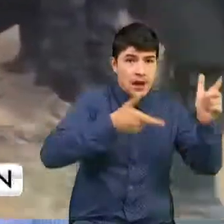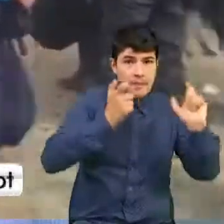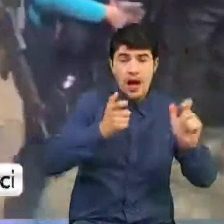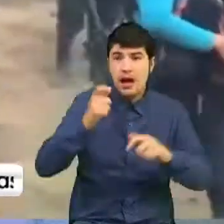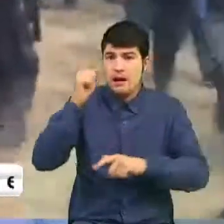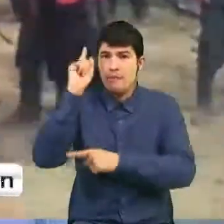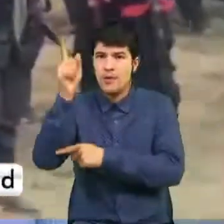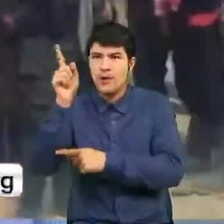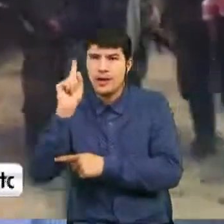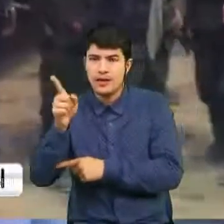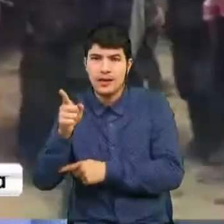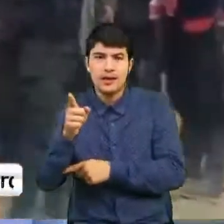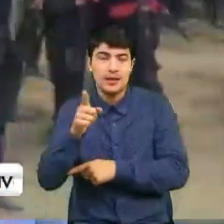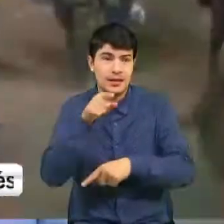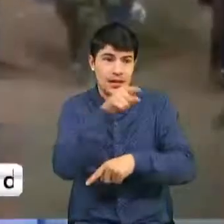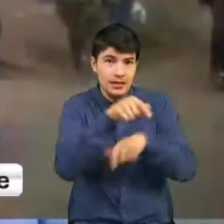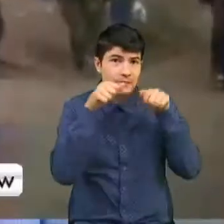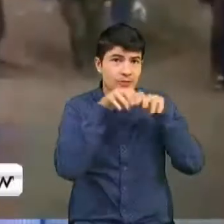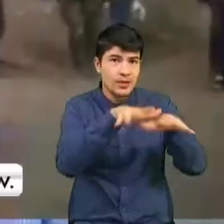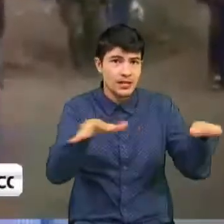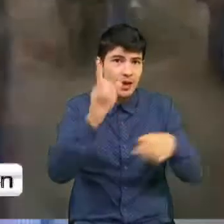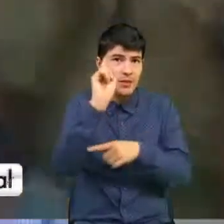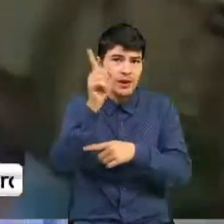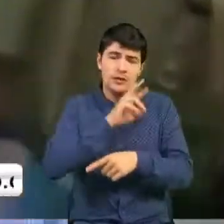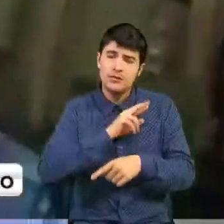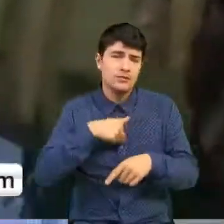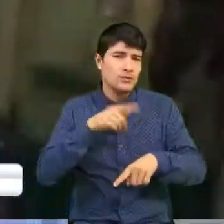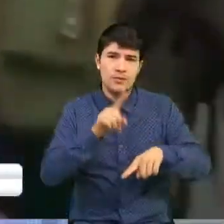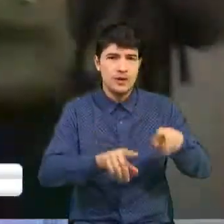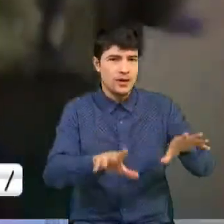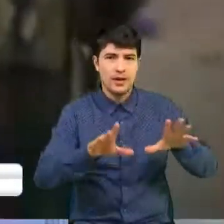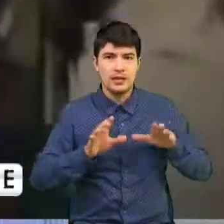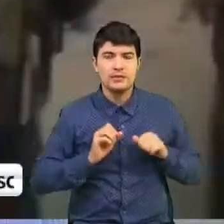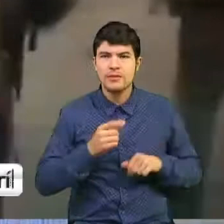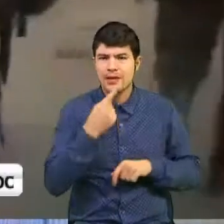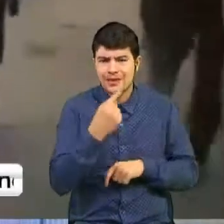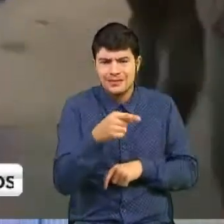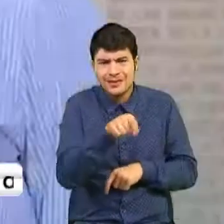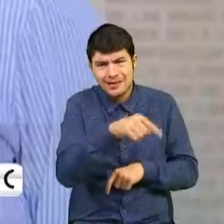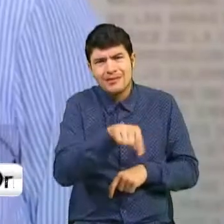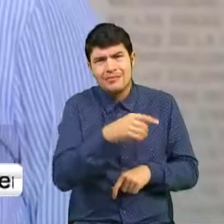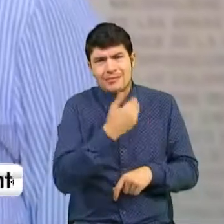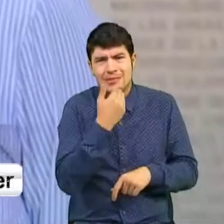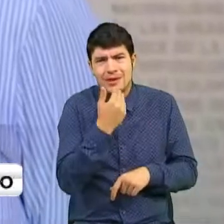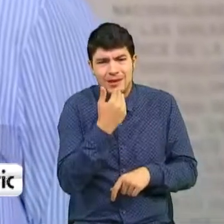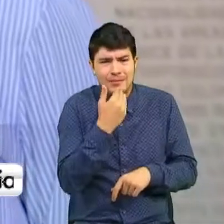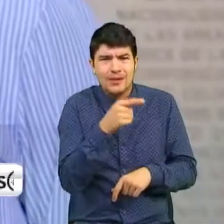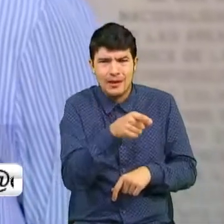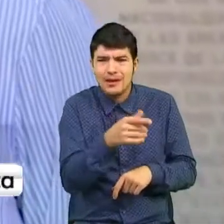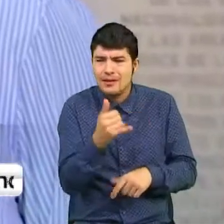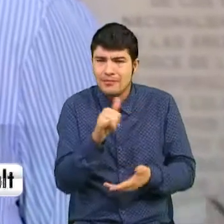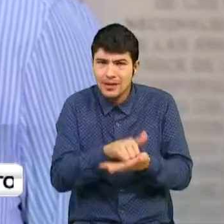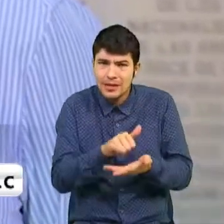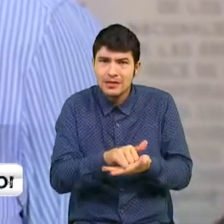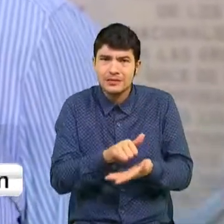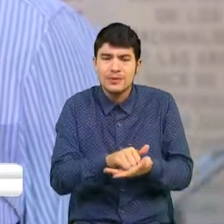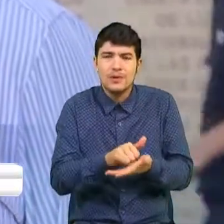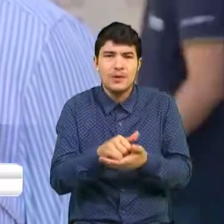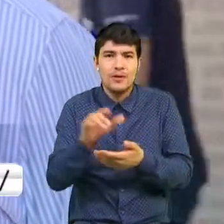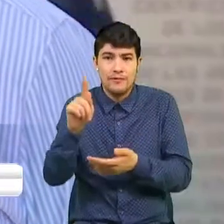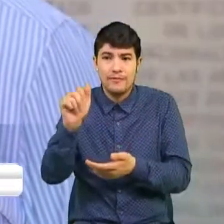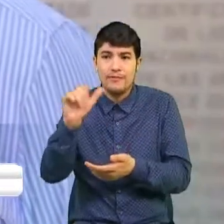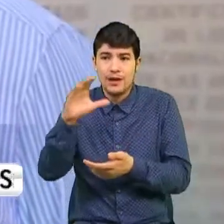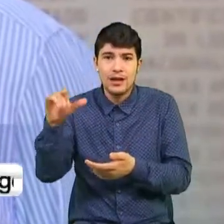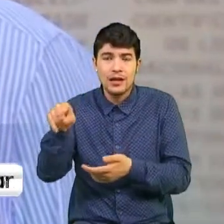yo creo que hay que rechazarlo completamente y hay que decir y que tomen el ejemplo que tomo las farc las farc reconocieron que se equivocaron al